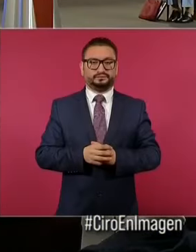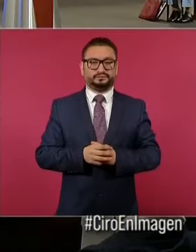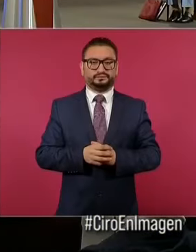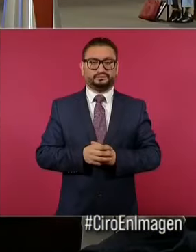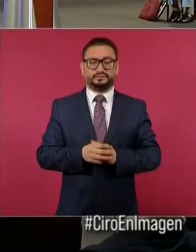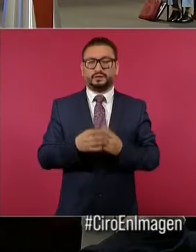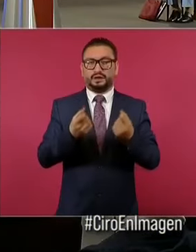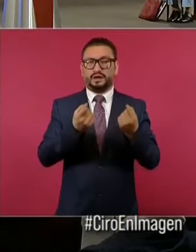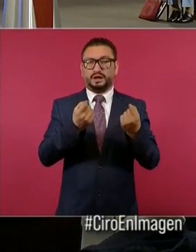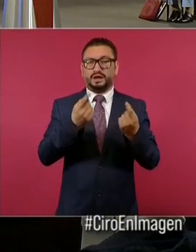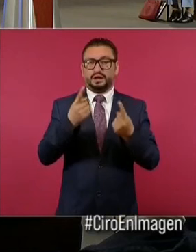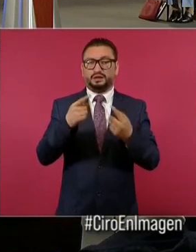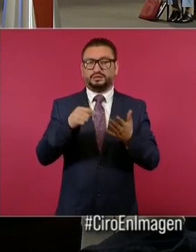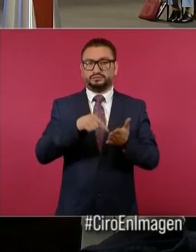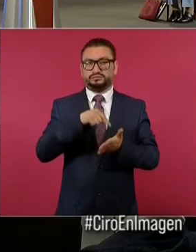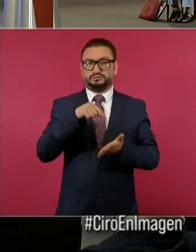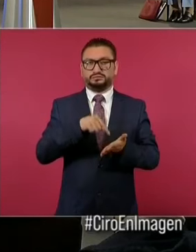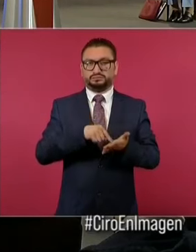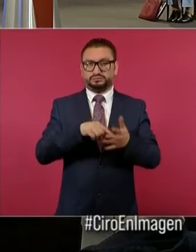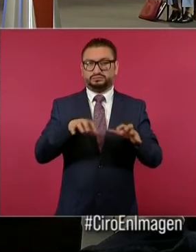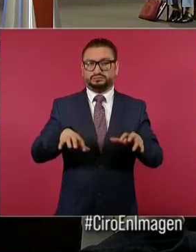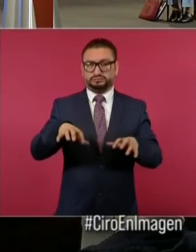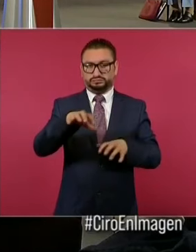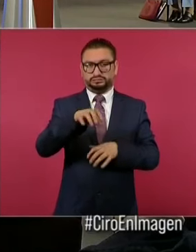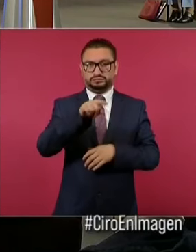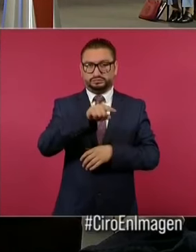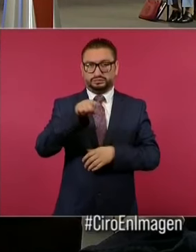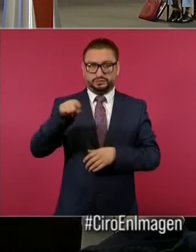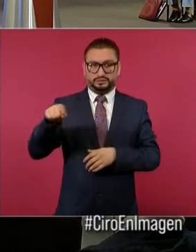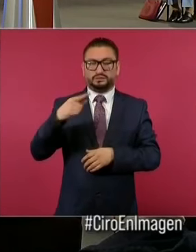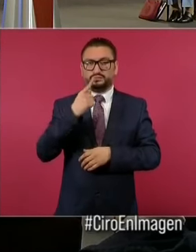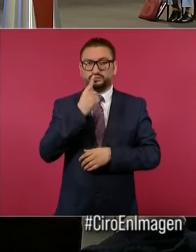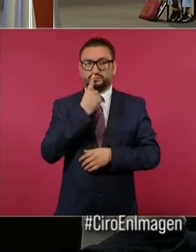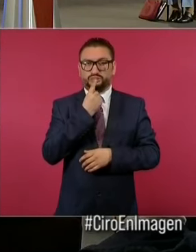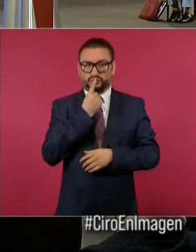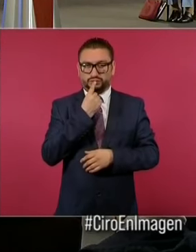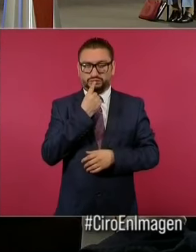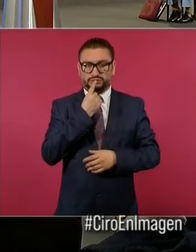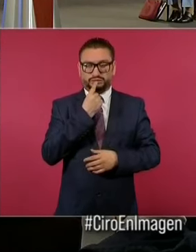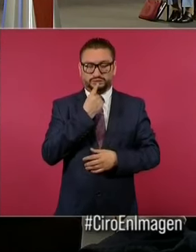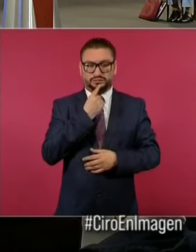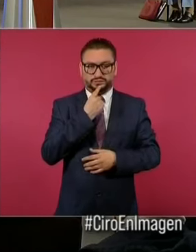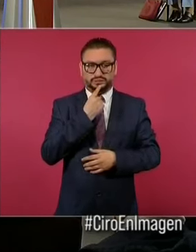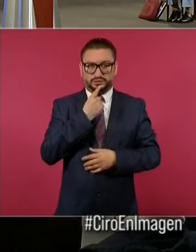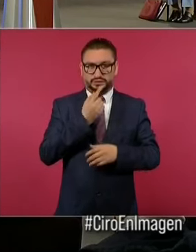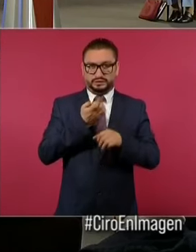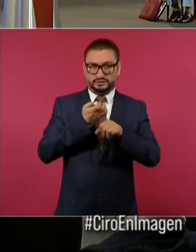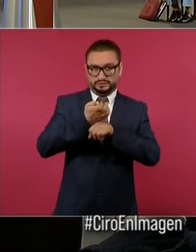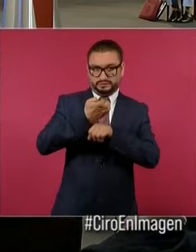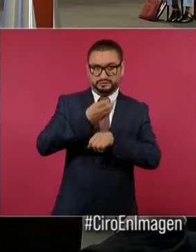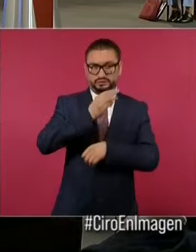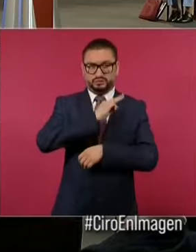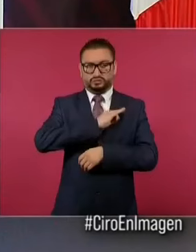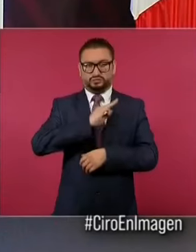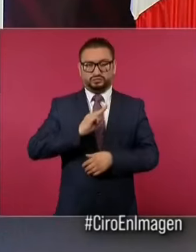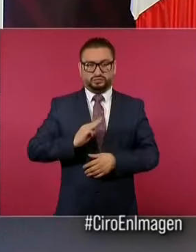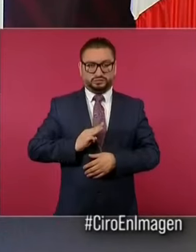Hay lugares en donde la policía estatal y municipal,